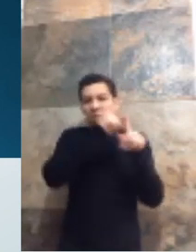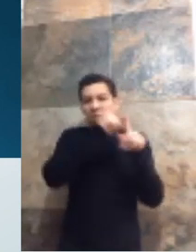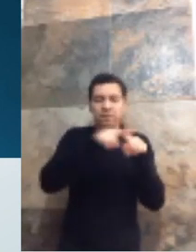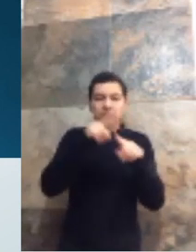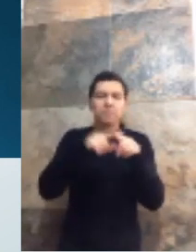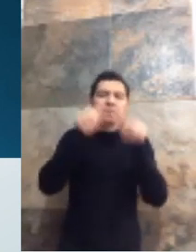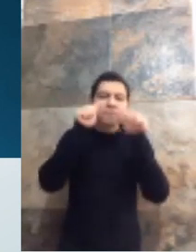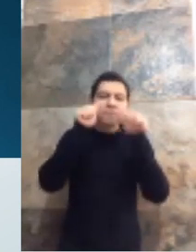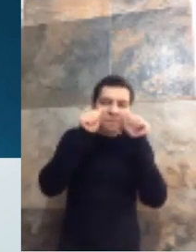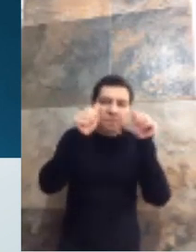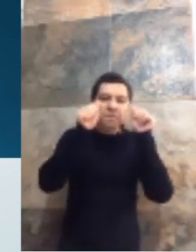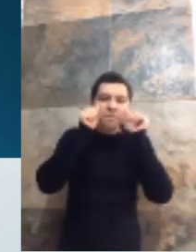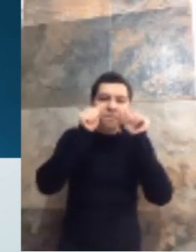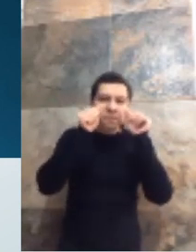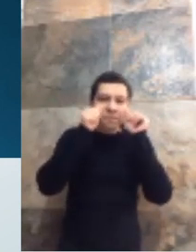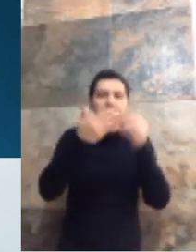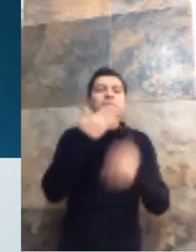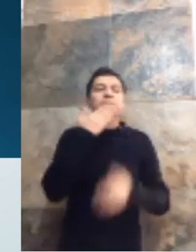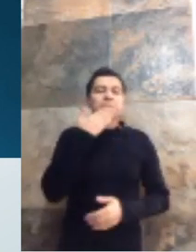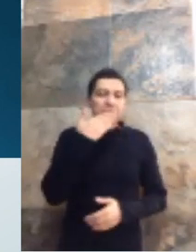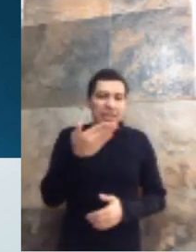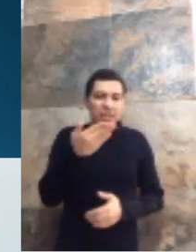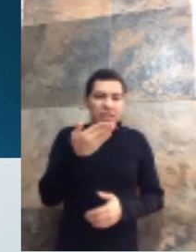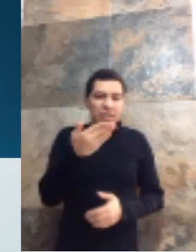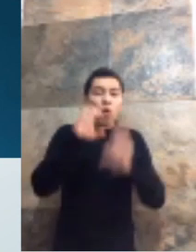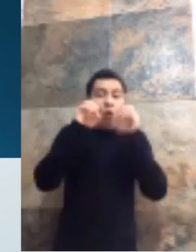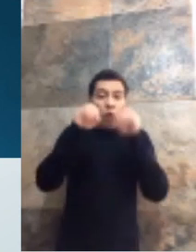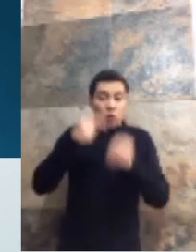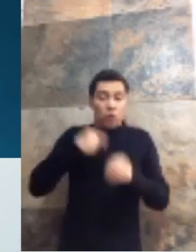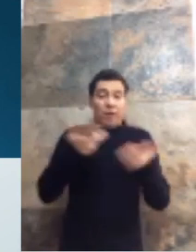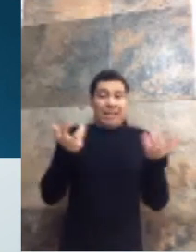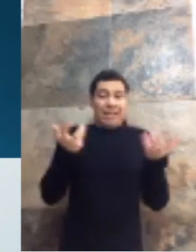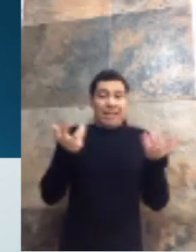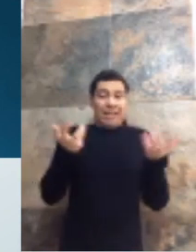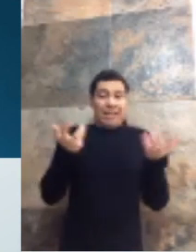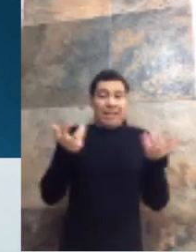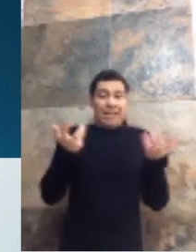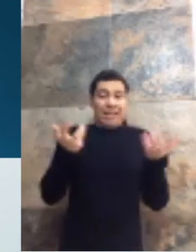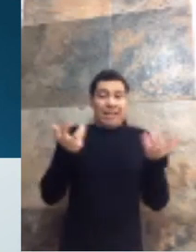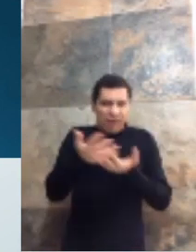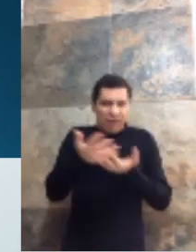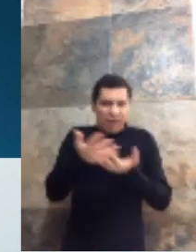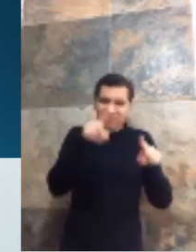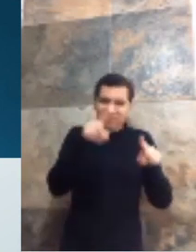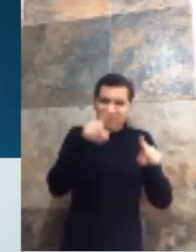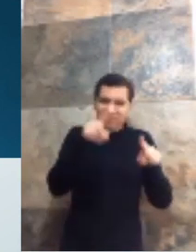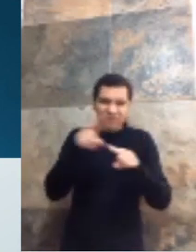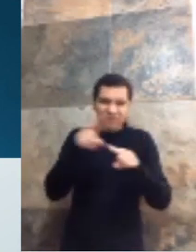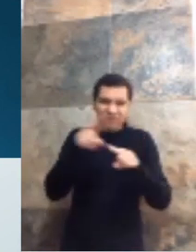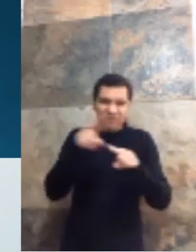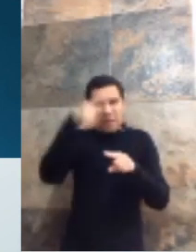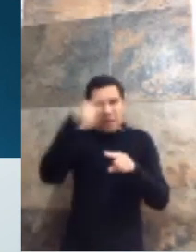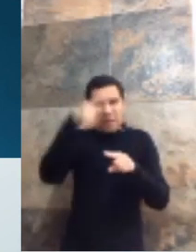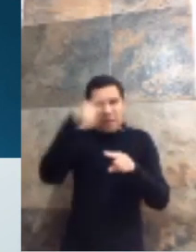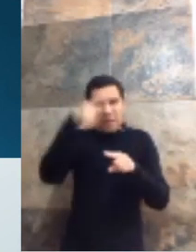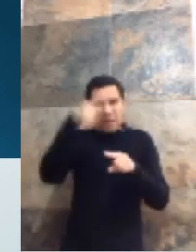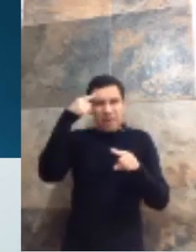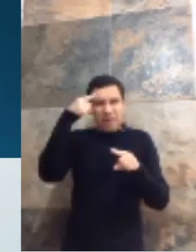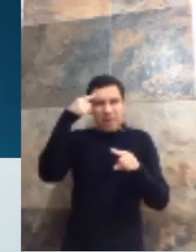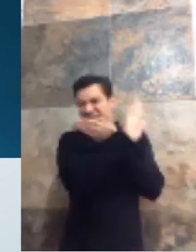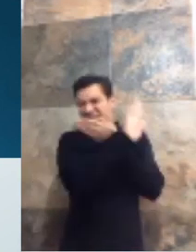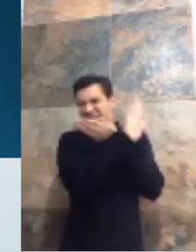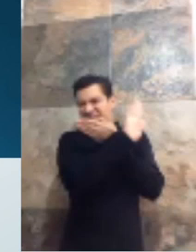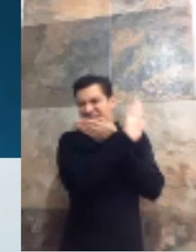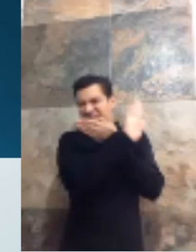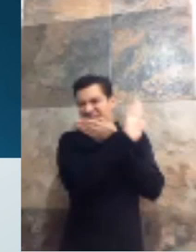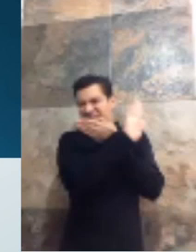otras actividades, tratar de hacer otras cosas que nos alejen de esta sensación permanente